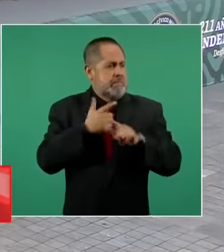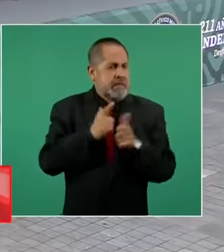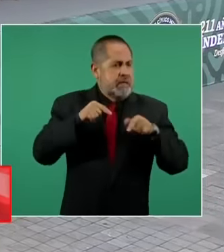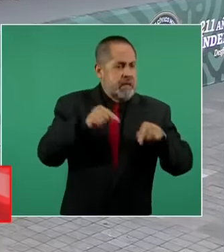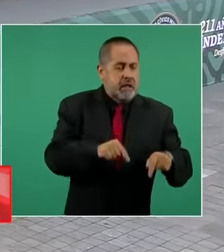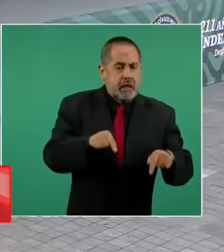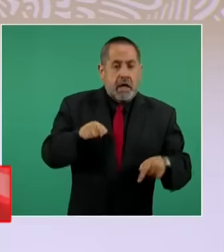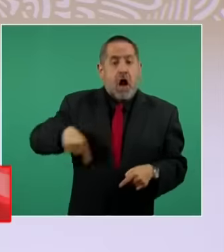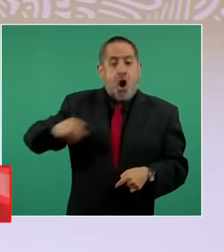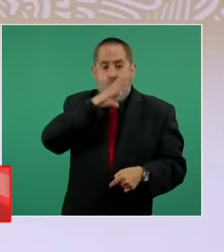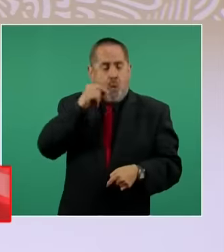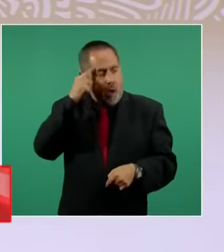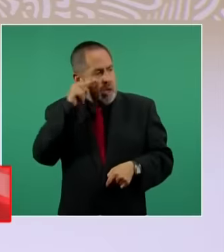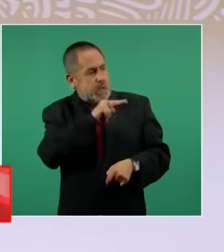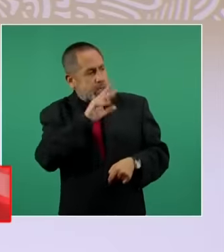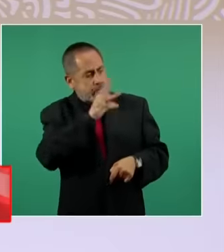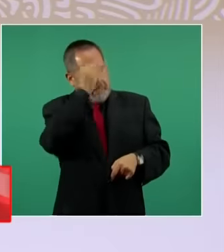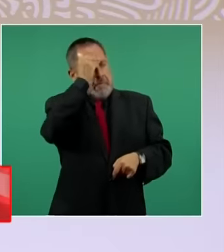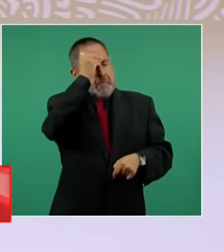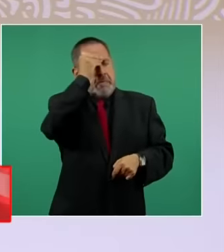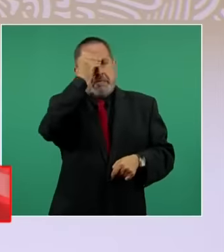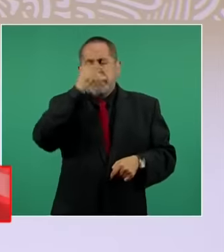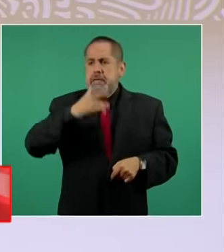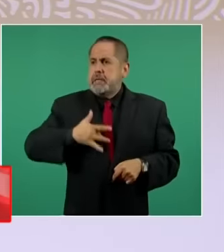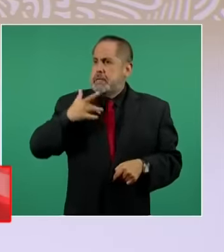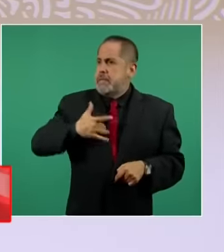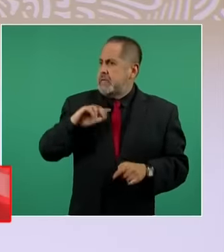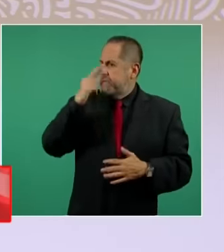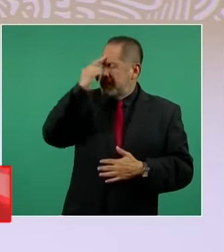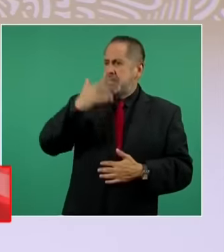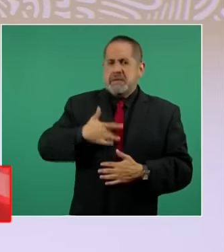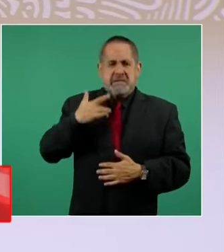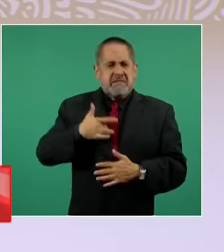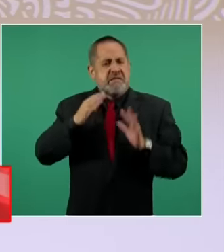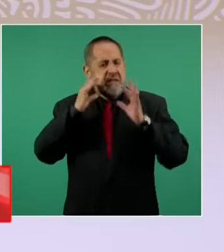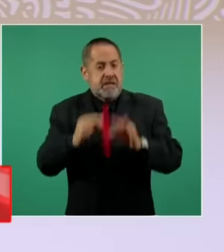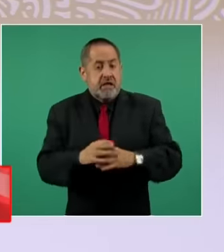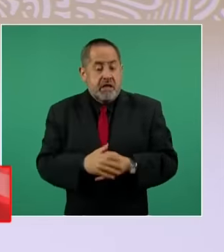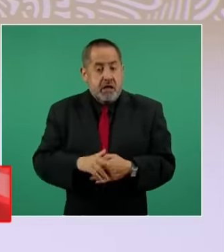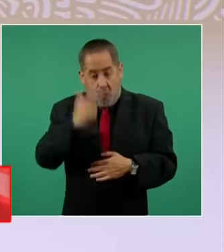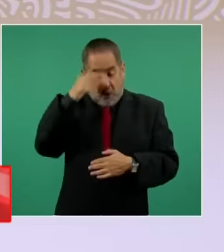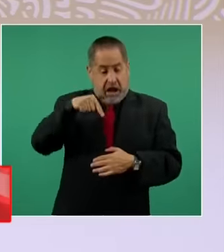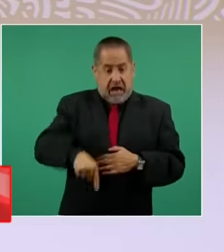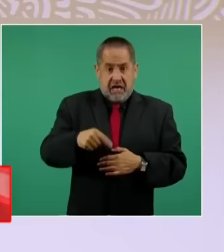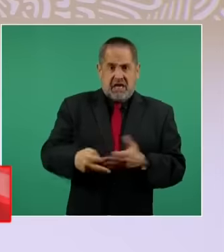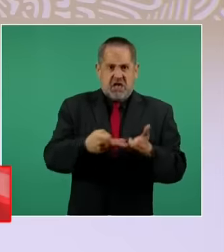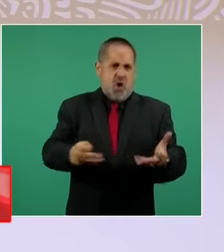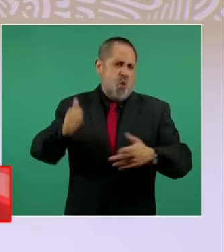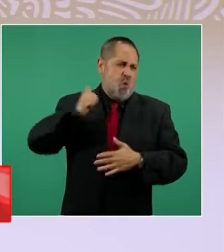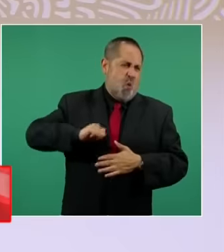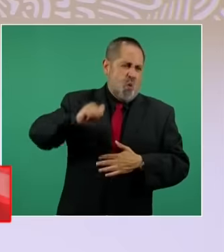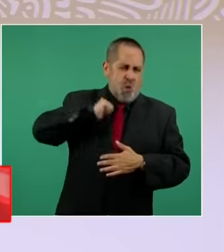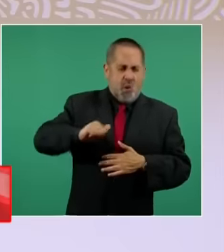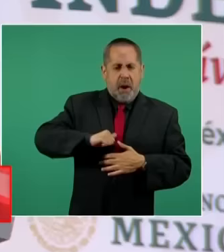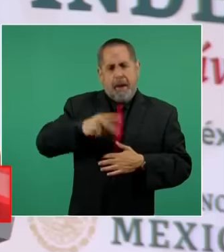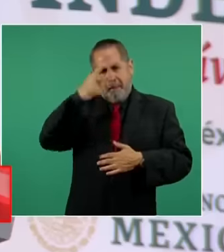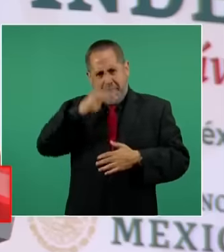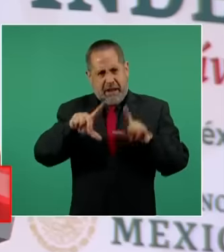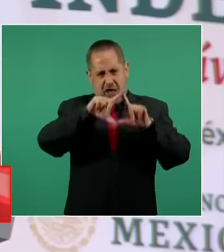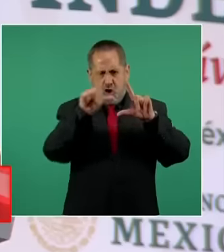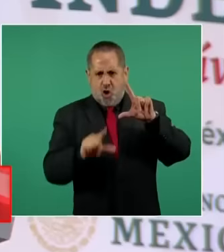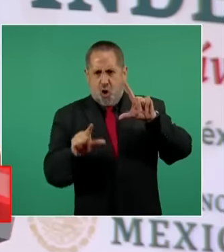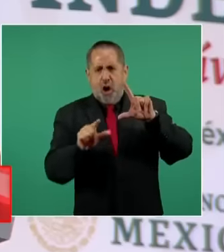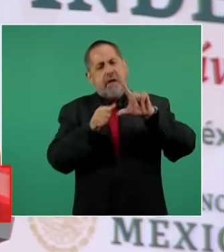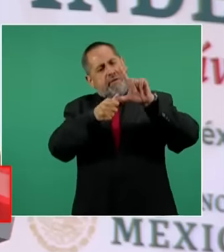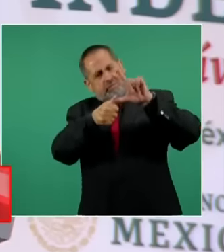Cuba. Recogía aspiraciones ancestrales de pueblos enteros que habitaban el territorio no solo mexicano, sino también